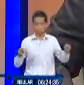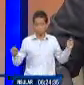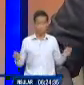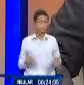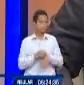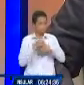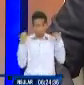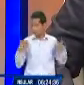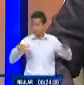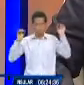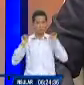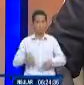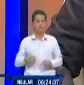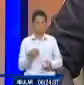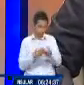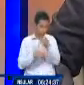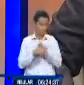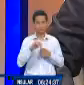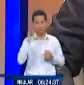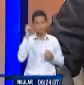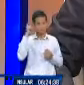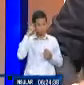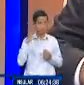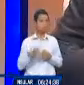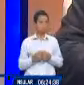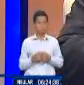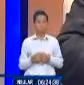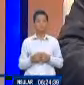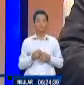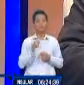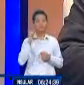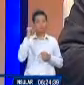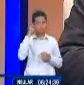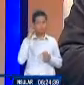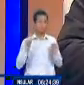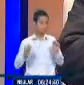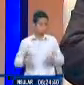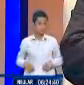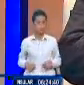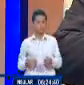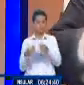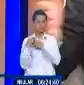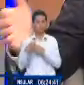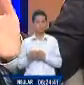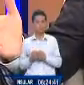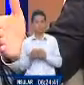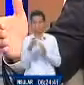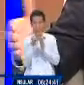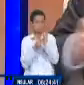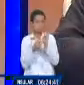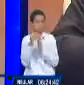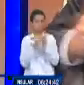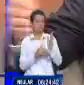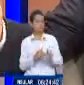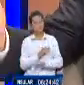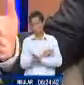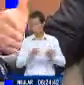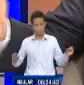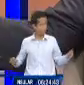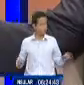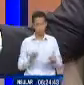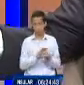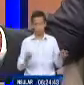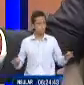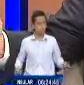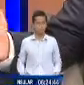podría pedir una concesión al estado del estado digámoslo así está obligado entregar una concesión y no había ningún requerimiento en el tiempo